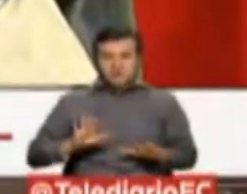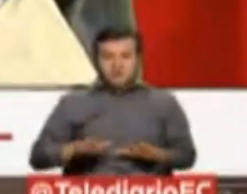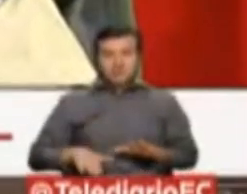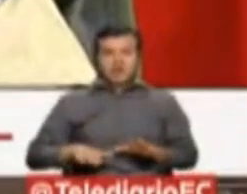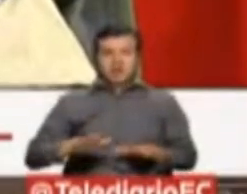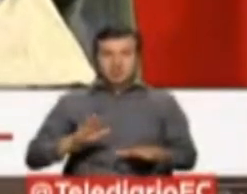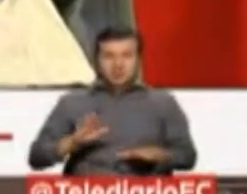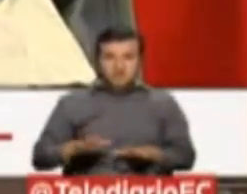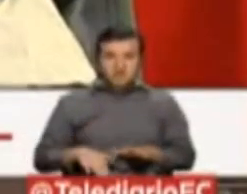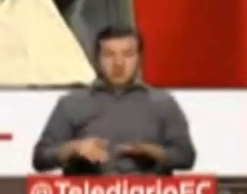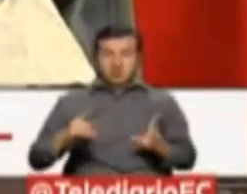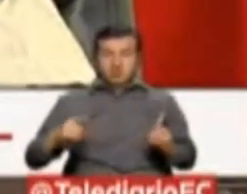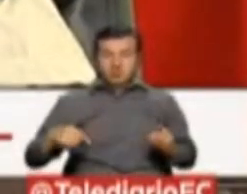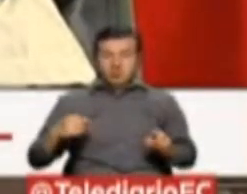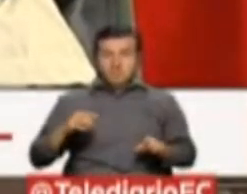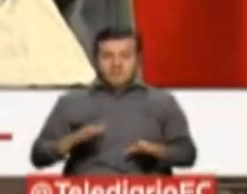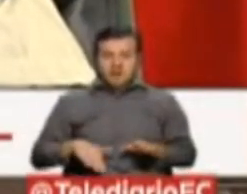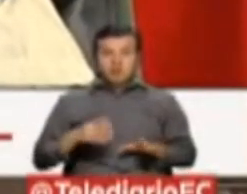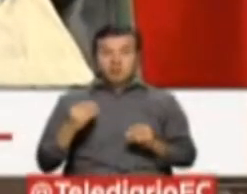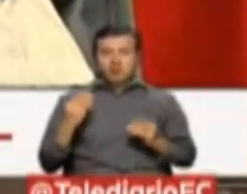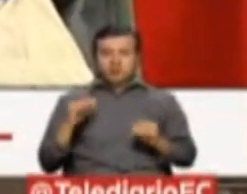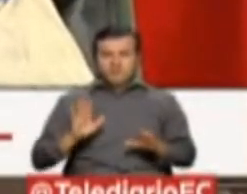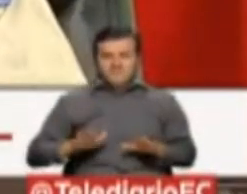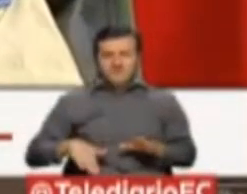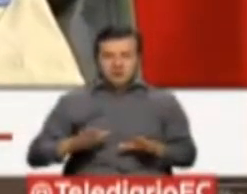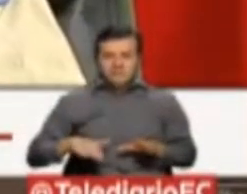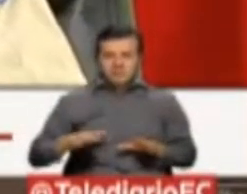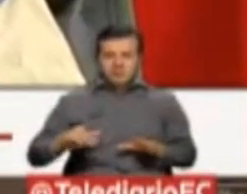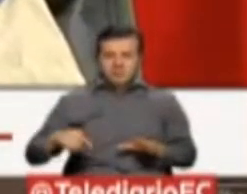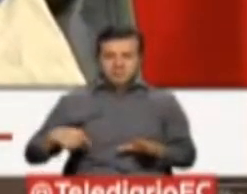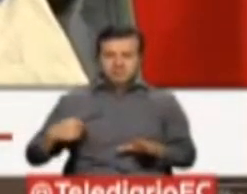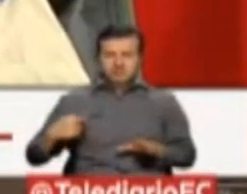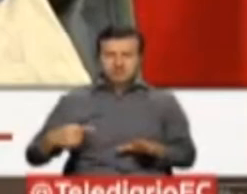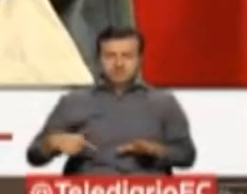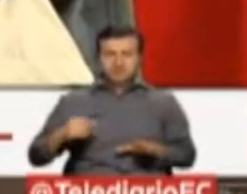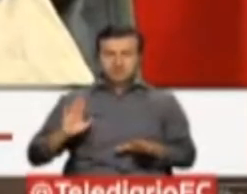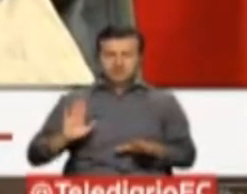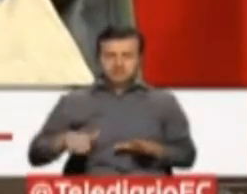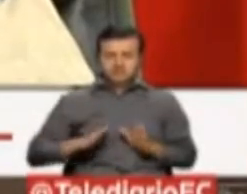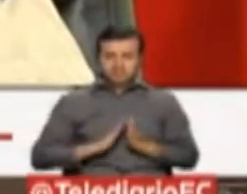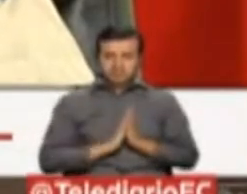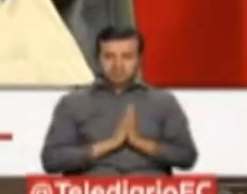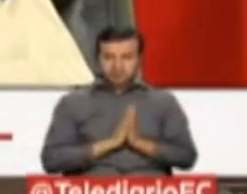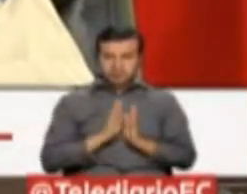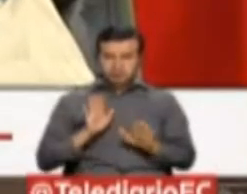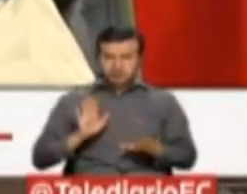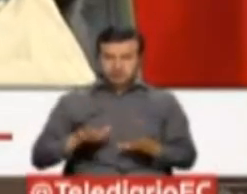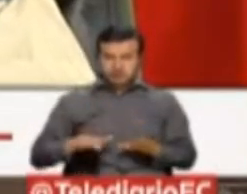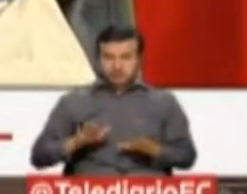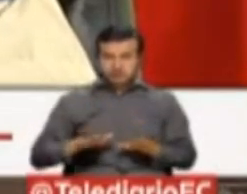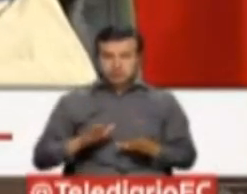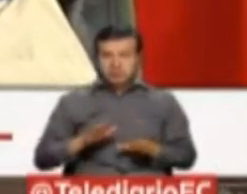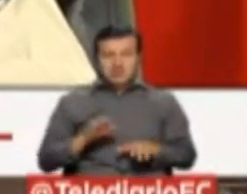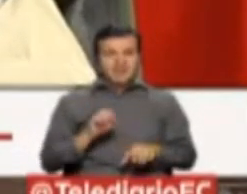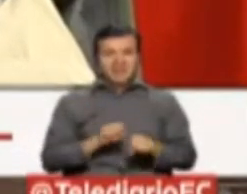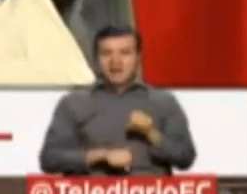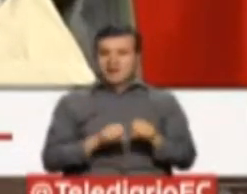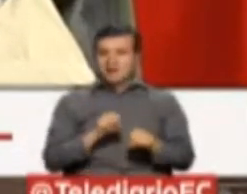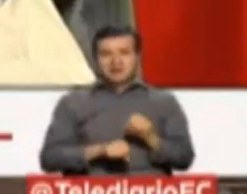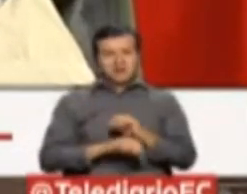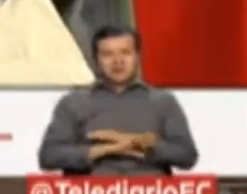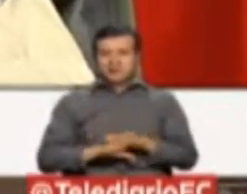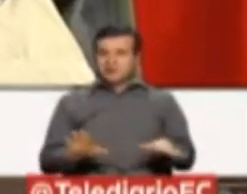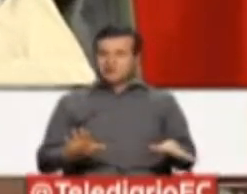encontraron en los tambores posteriores del vehículo el tema al parecer lo que hubo es una afectación en el